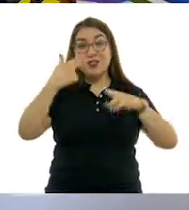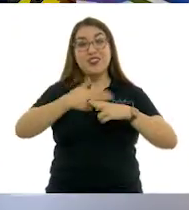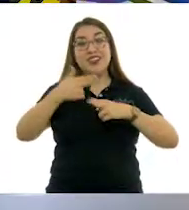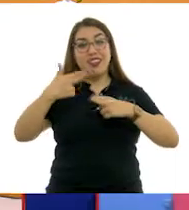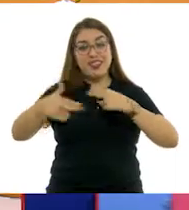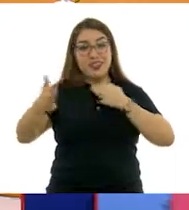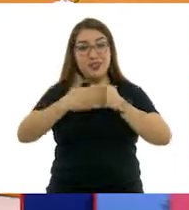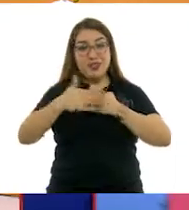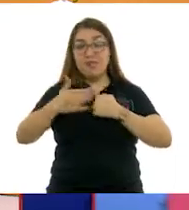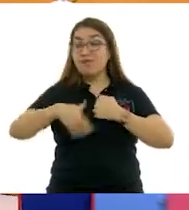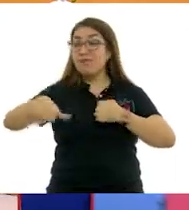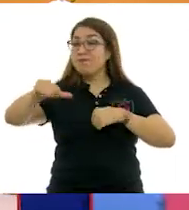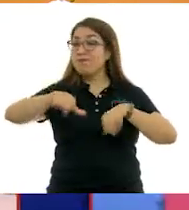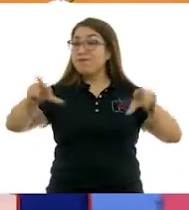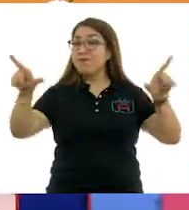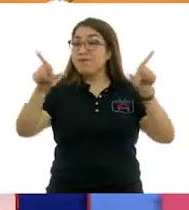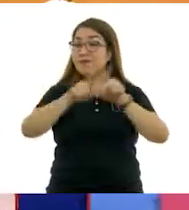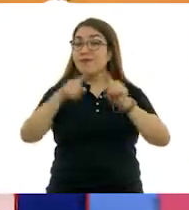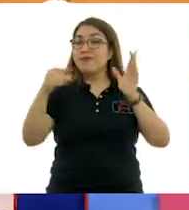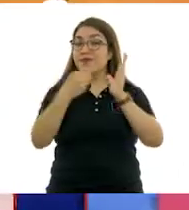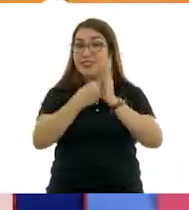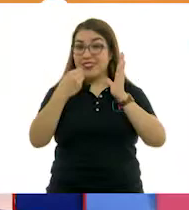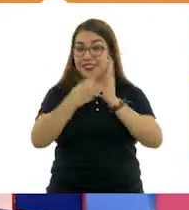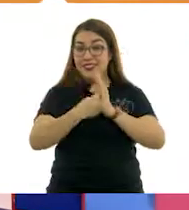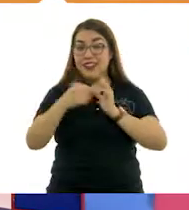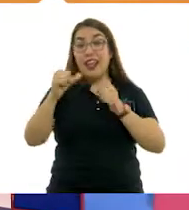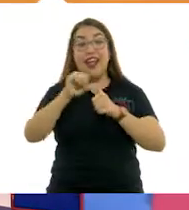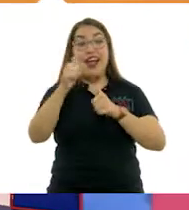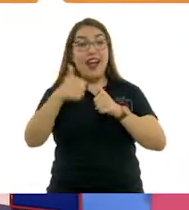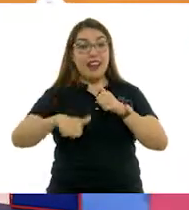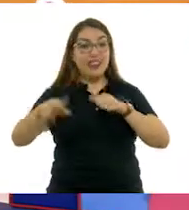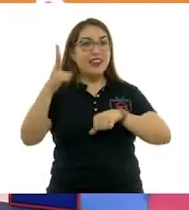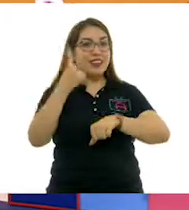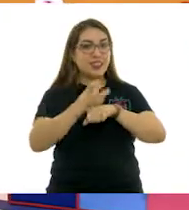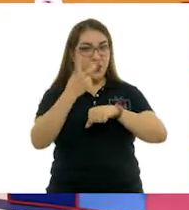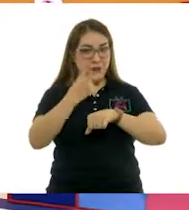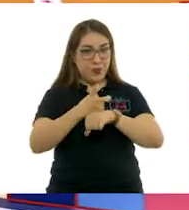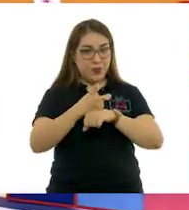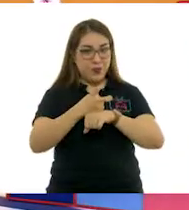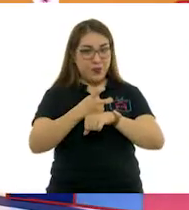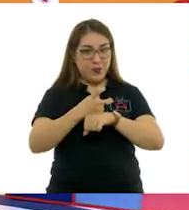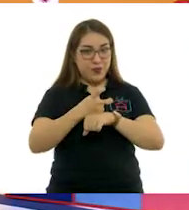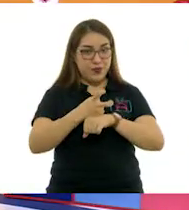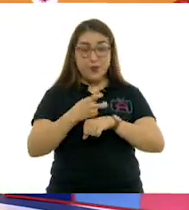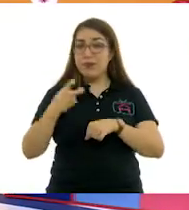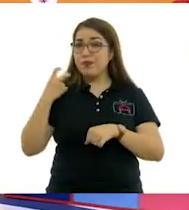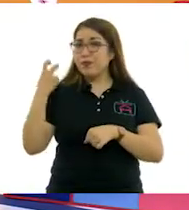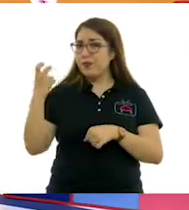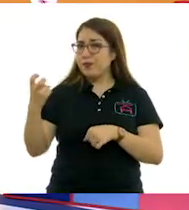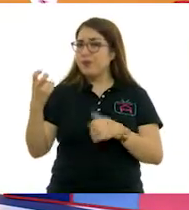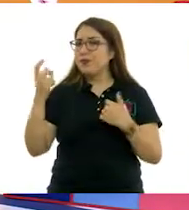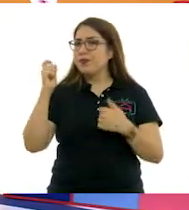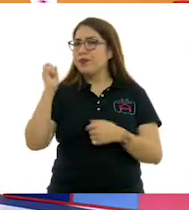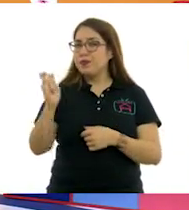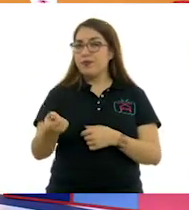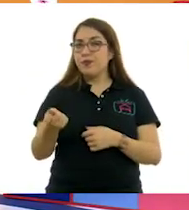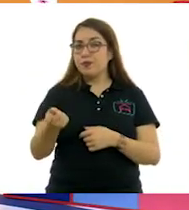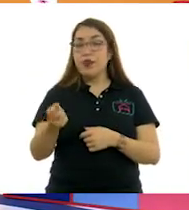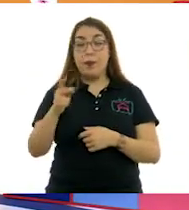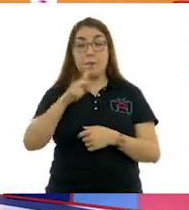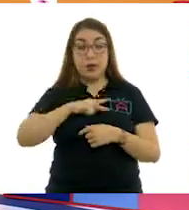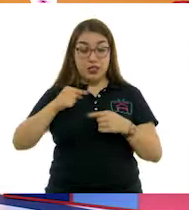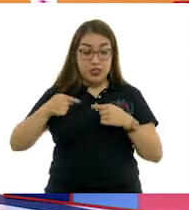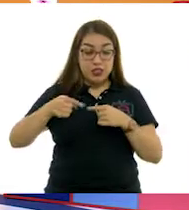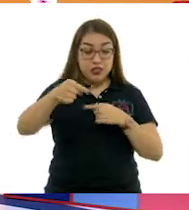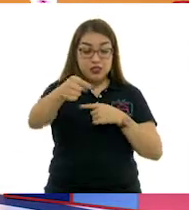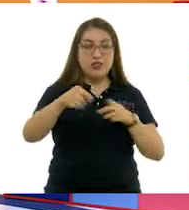es. Por hoy hemos terminado con la clase de artes de segundo grado. Y esto fue Diseño Mis